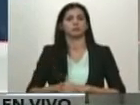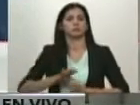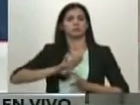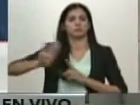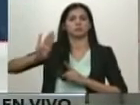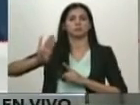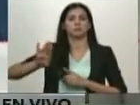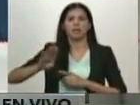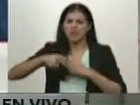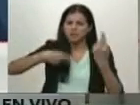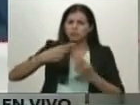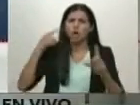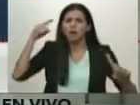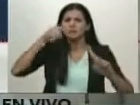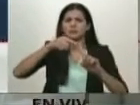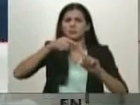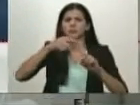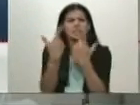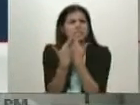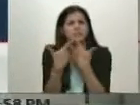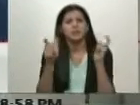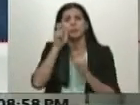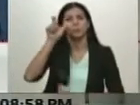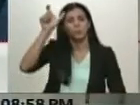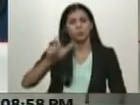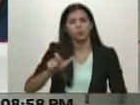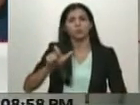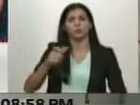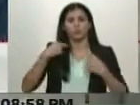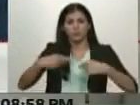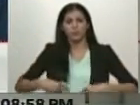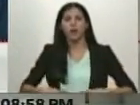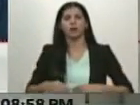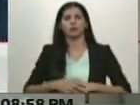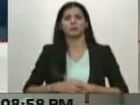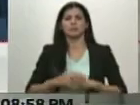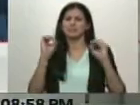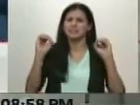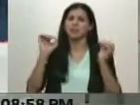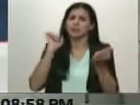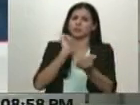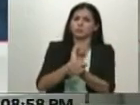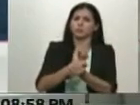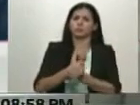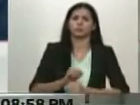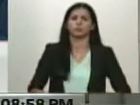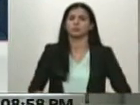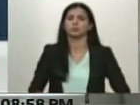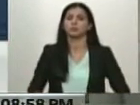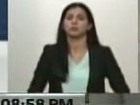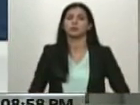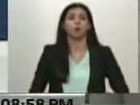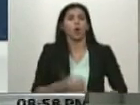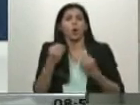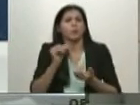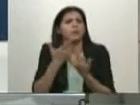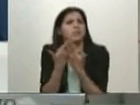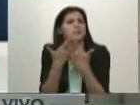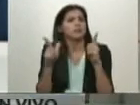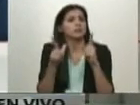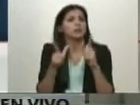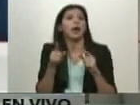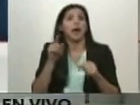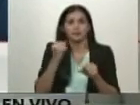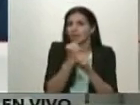revolución, su misión principal es liberar al ser humano de la esclavitud, liberarlo a través del trabajo. Así